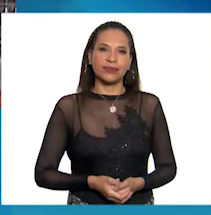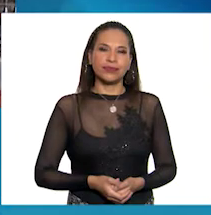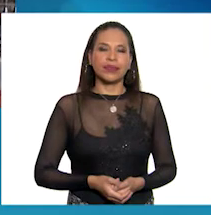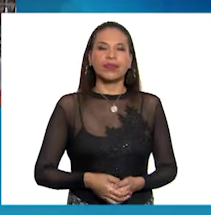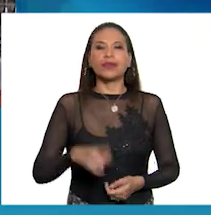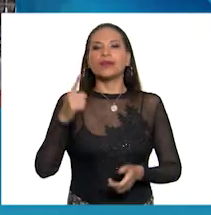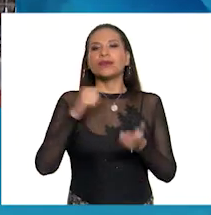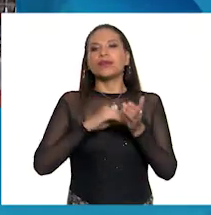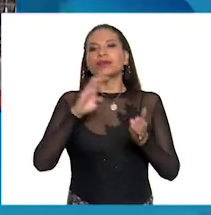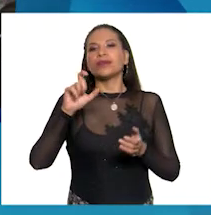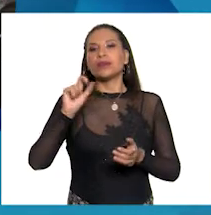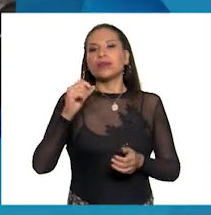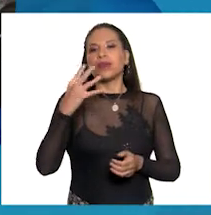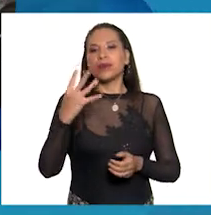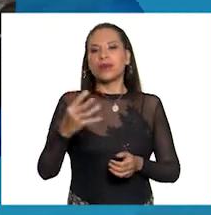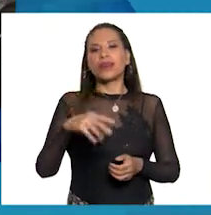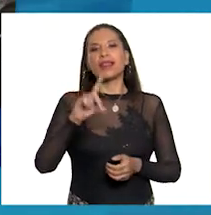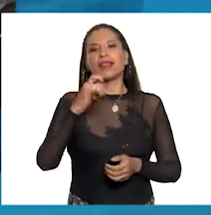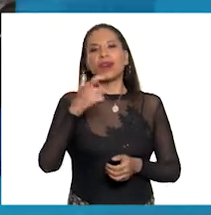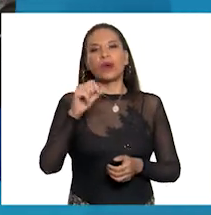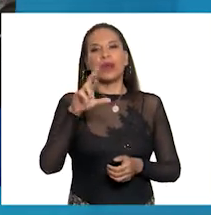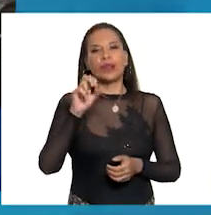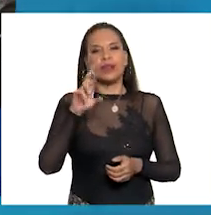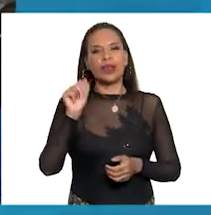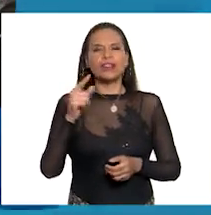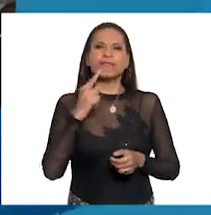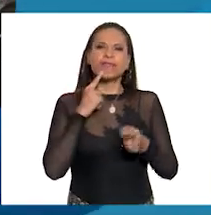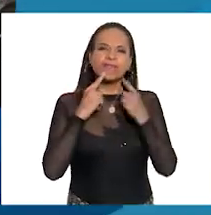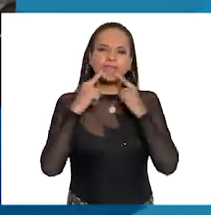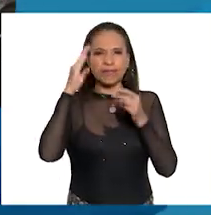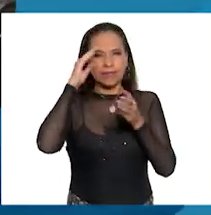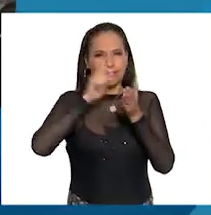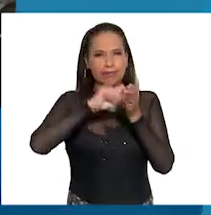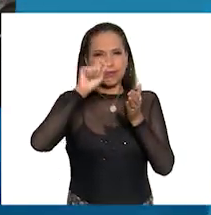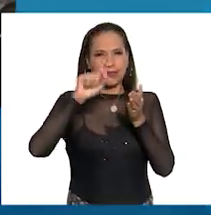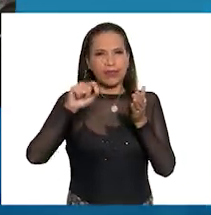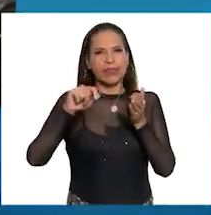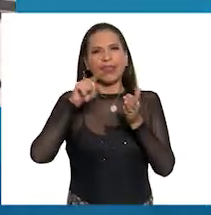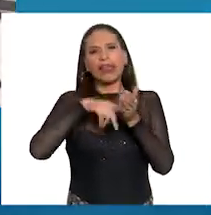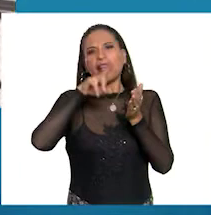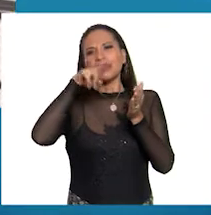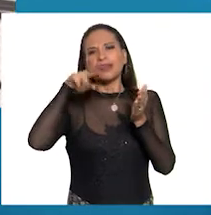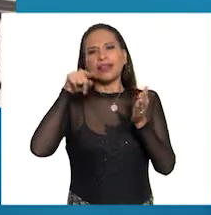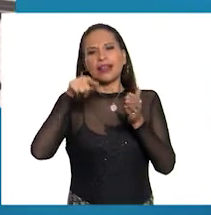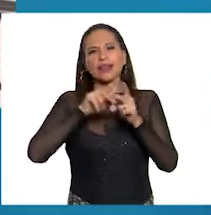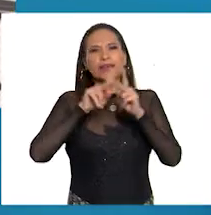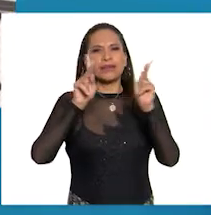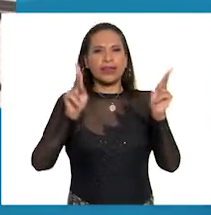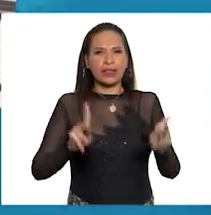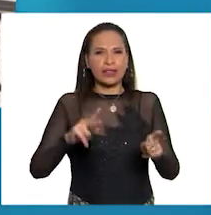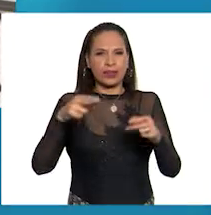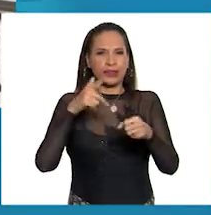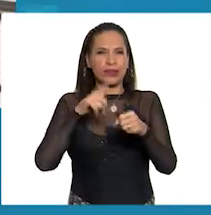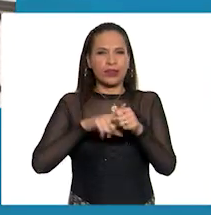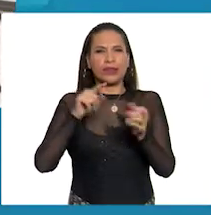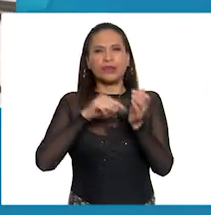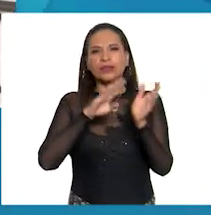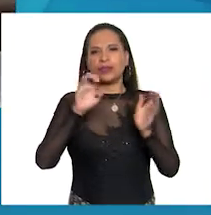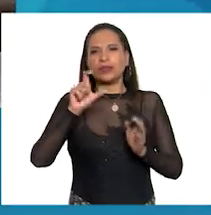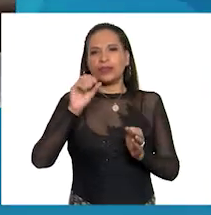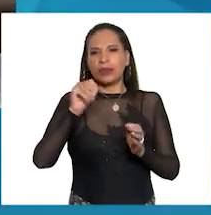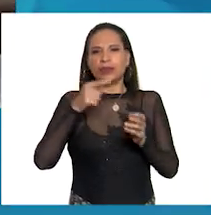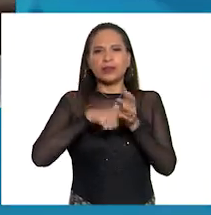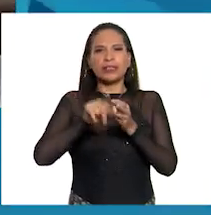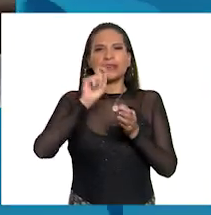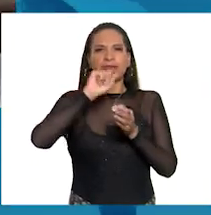Desde 1924, Diego Rivera estaba planeando pintar en la escalera de Palacio Nacional. Fue hasta 1929 cuando empieza a pintar.